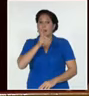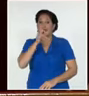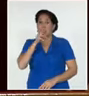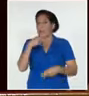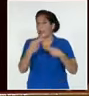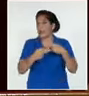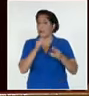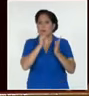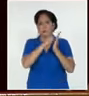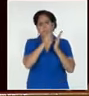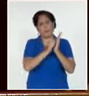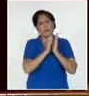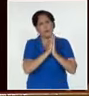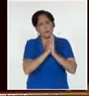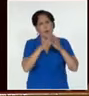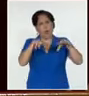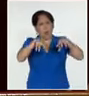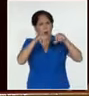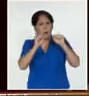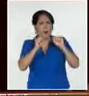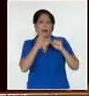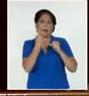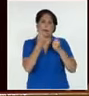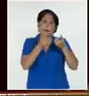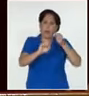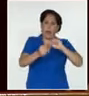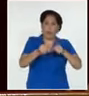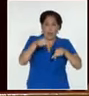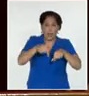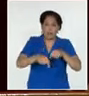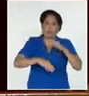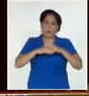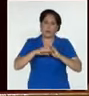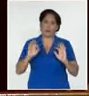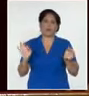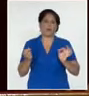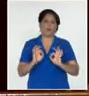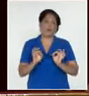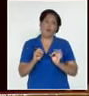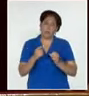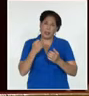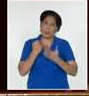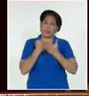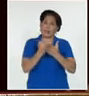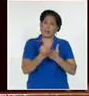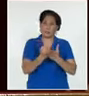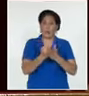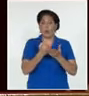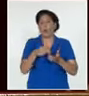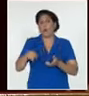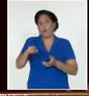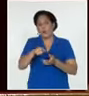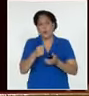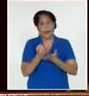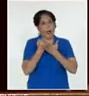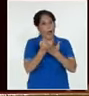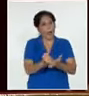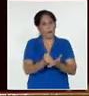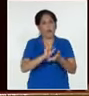no resultan suficientes, máxime en las actuales condiciones de escasez, cuando más deberían desatarse